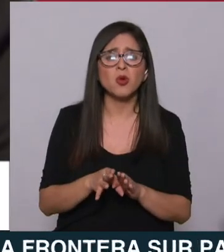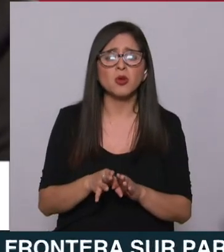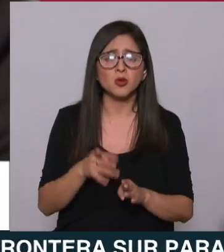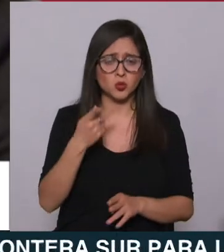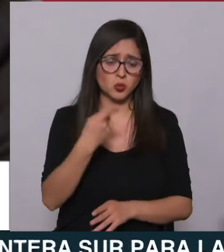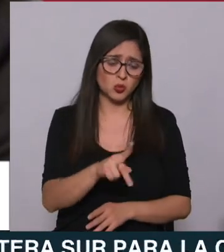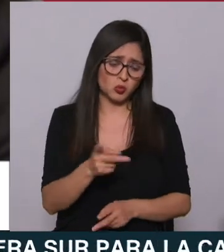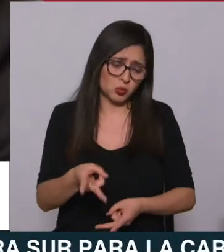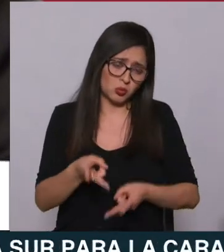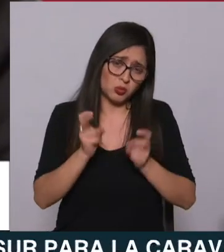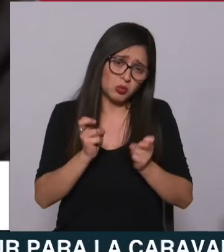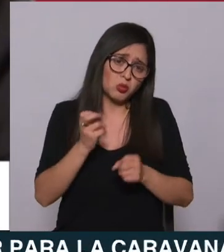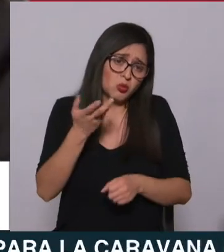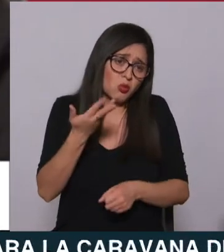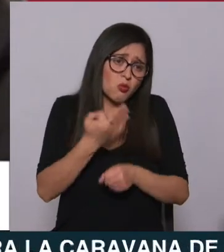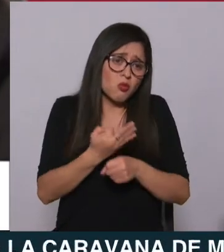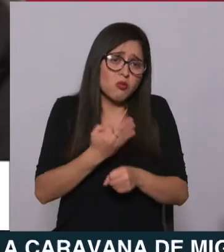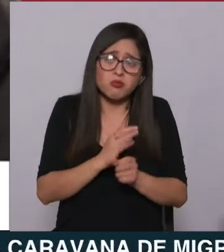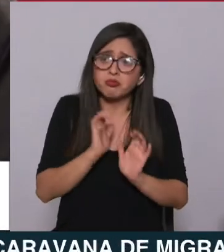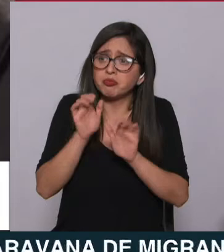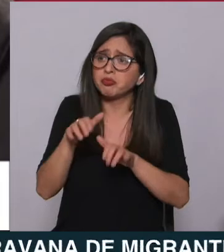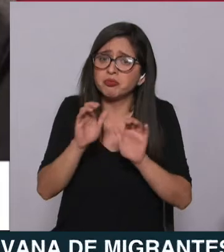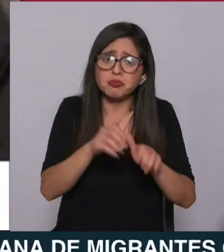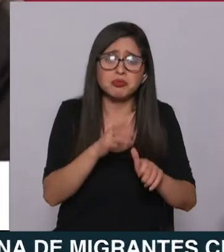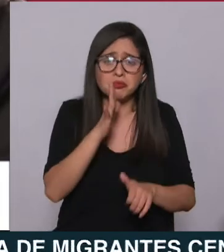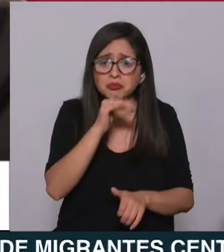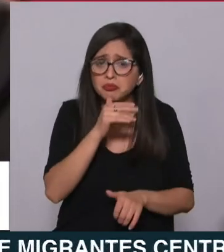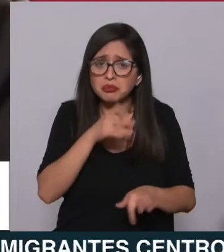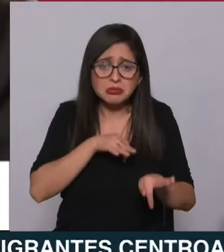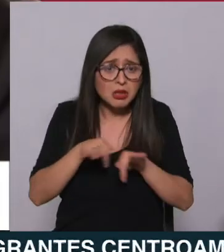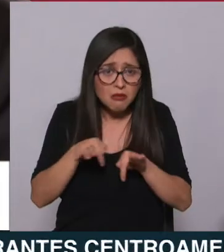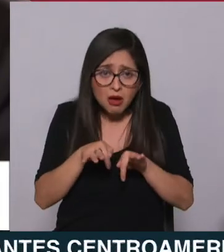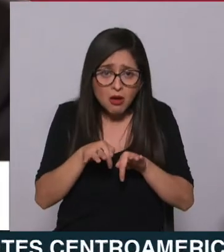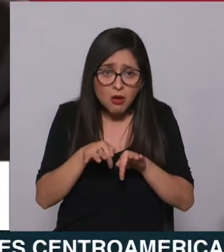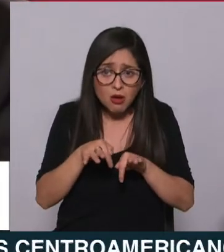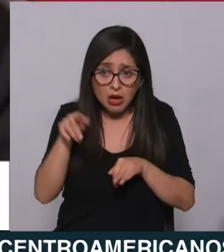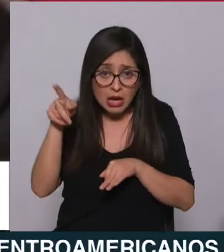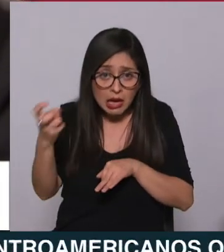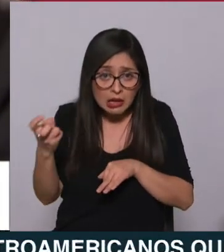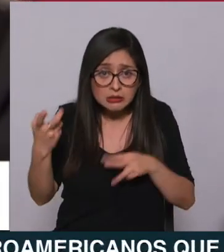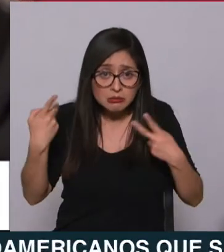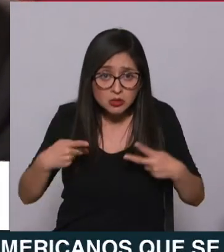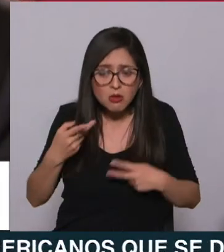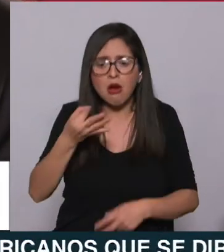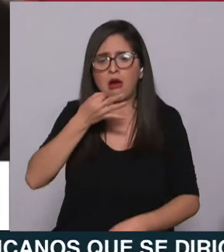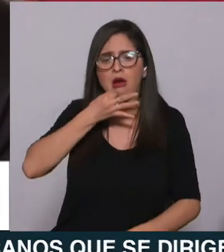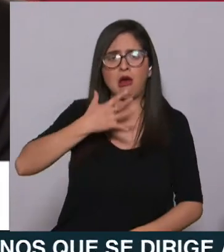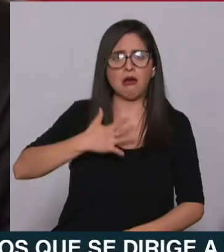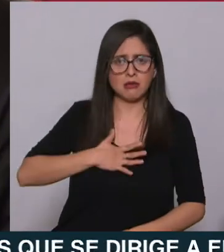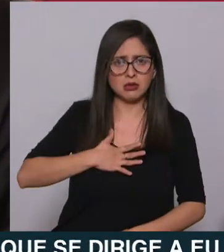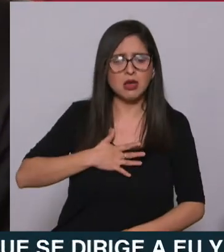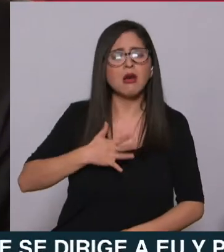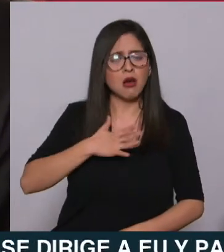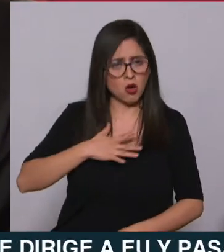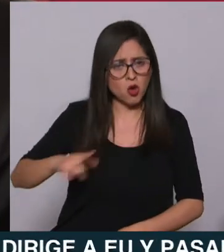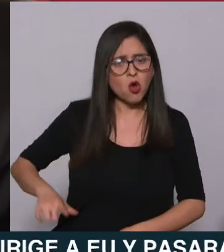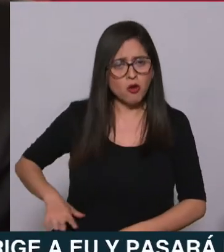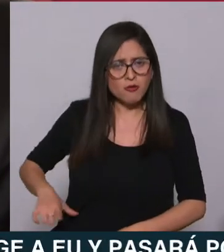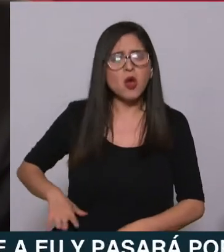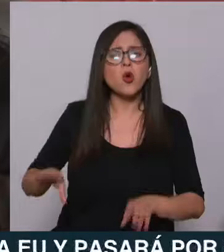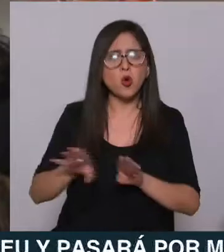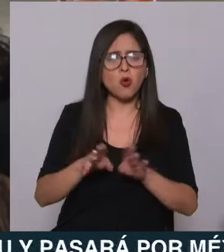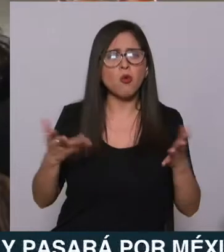de esa forma porque no tiene empleo, que nos informe, tenemos nosotros manera de